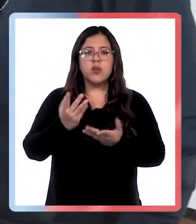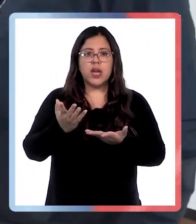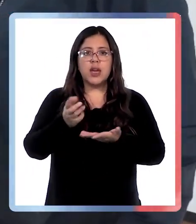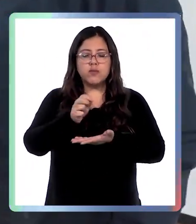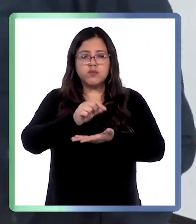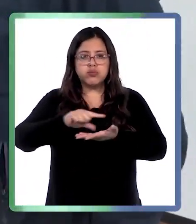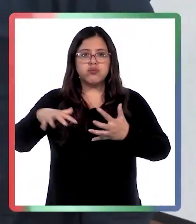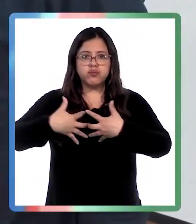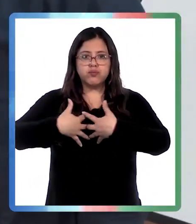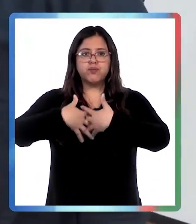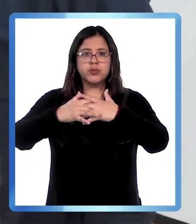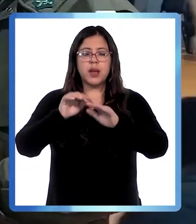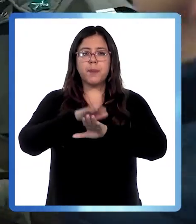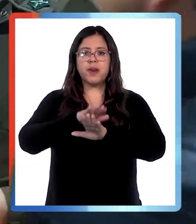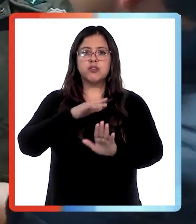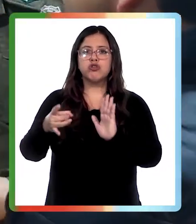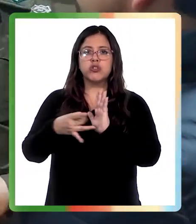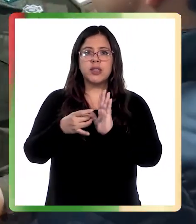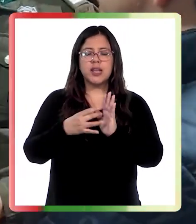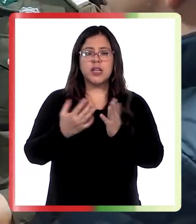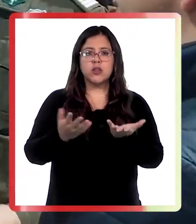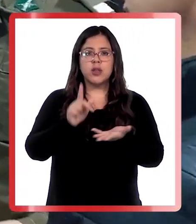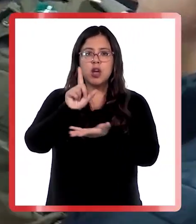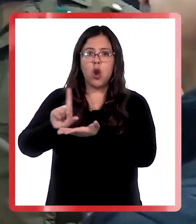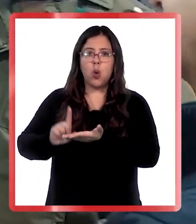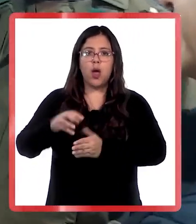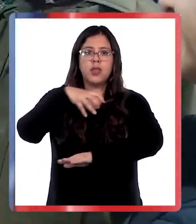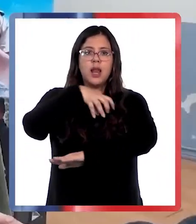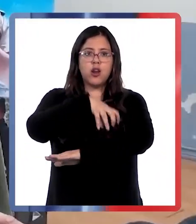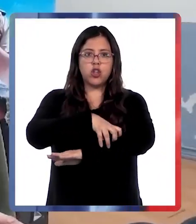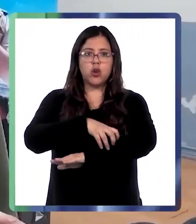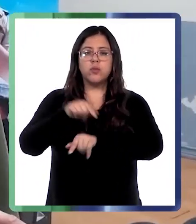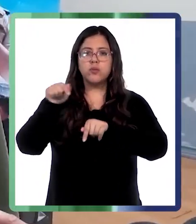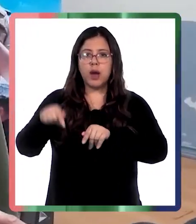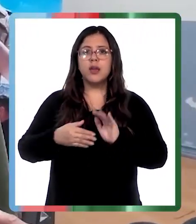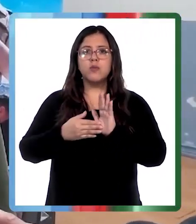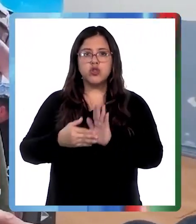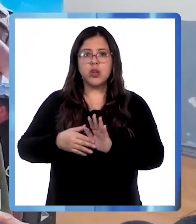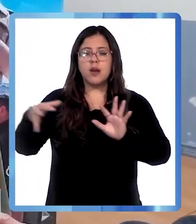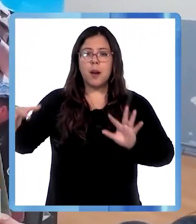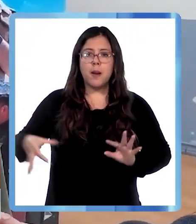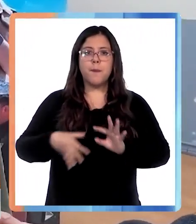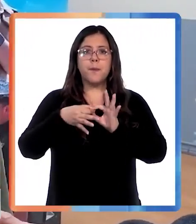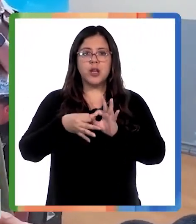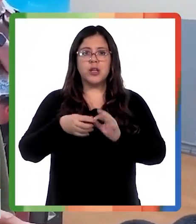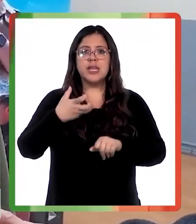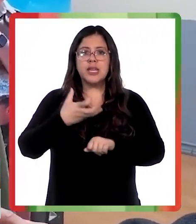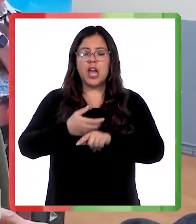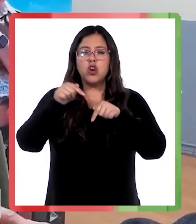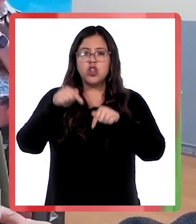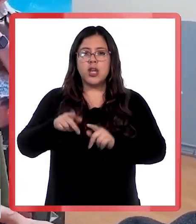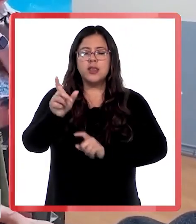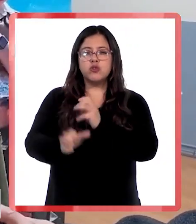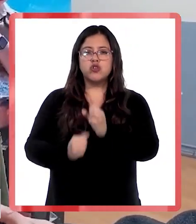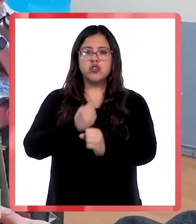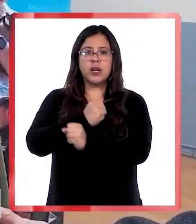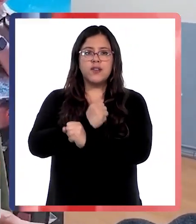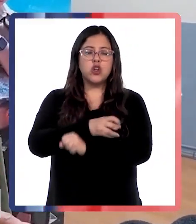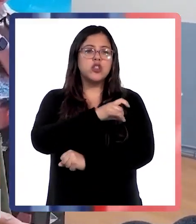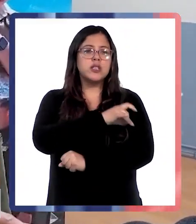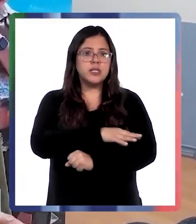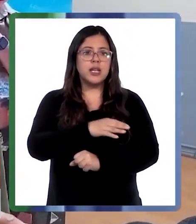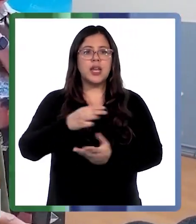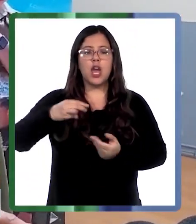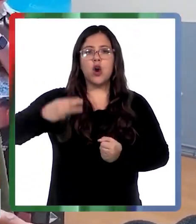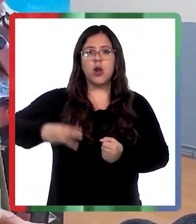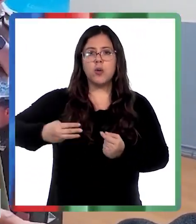y fortalecer la prevención del delito en cada territorio de nuestra región destacar la articulación que existe hoy día de parte de carabineros de